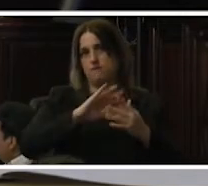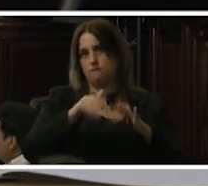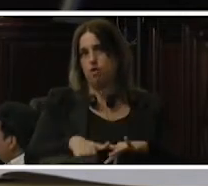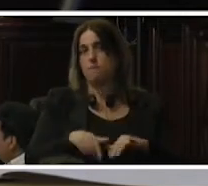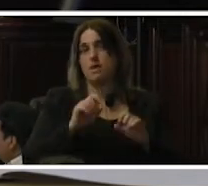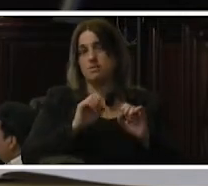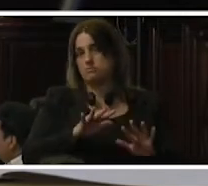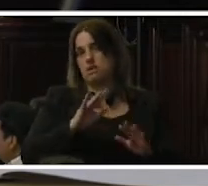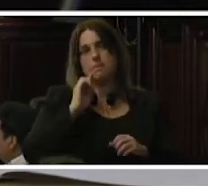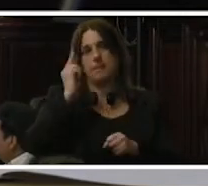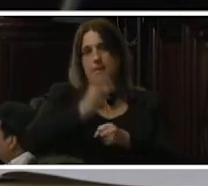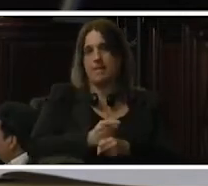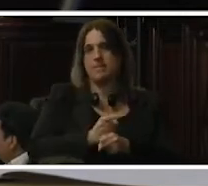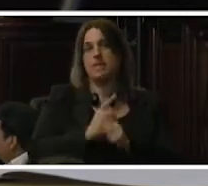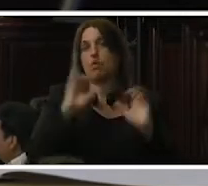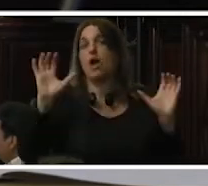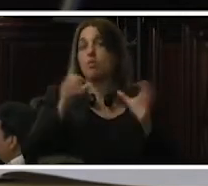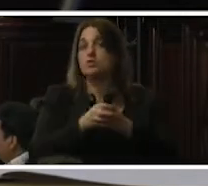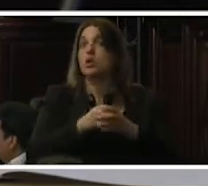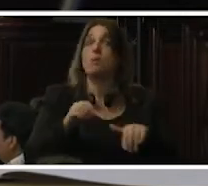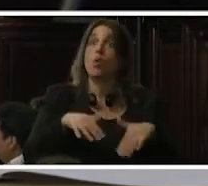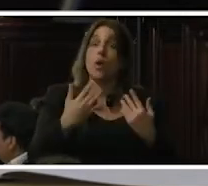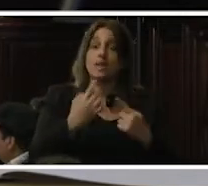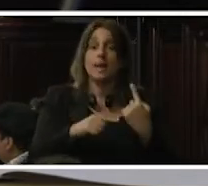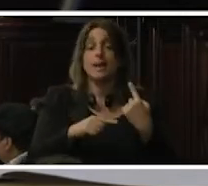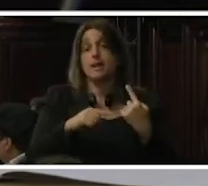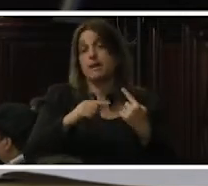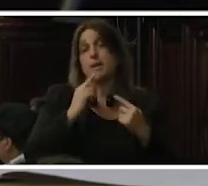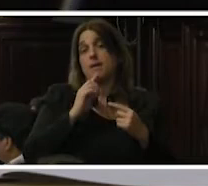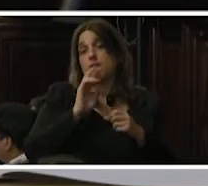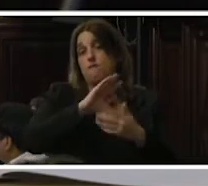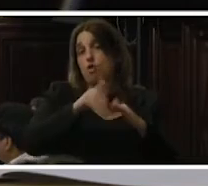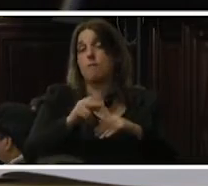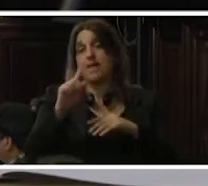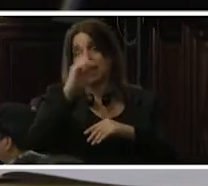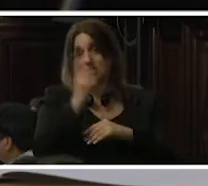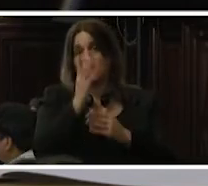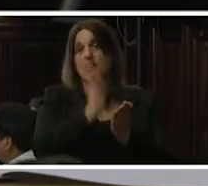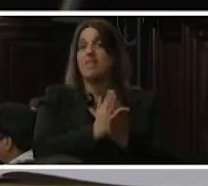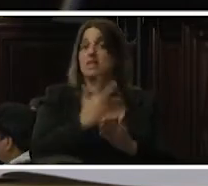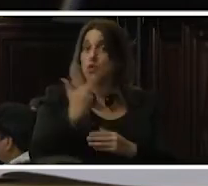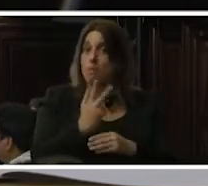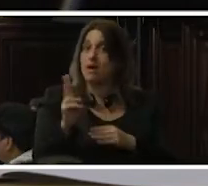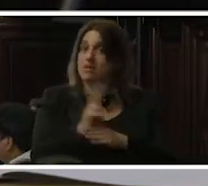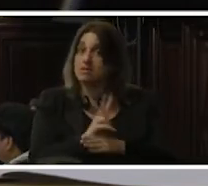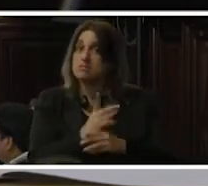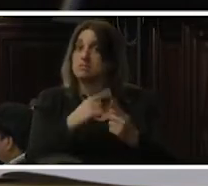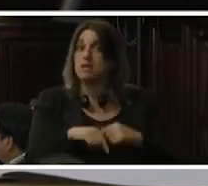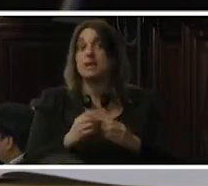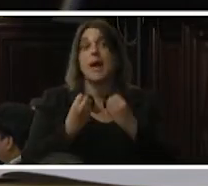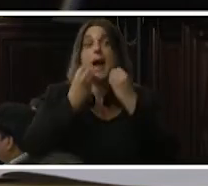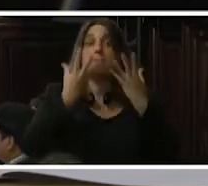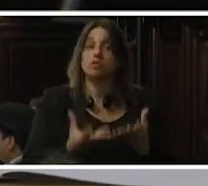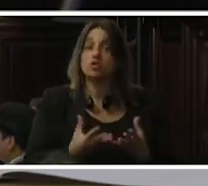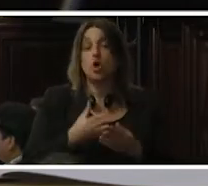por la CIDH y, en general, por cualquier mecanismo internacional de protección de derechos humanos en favor de los pueblos indígenas